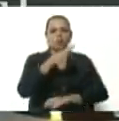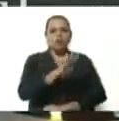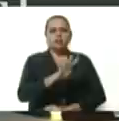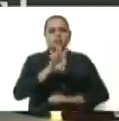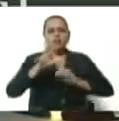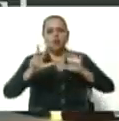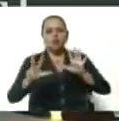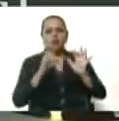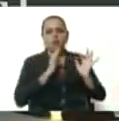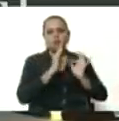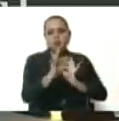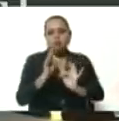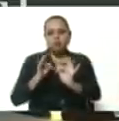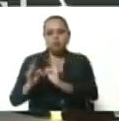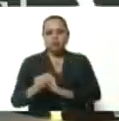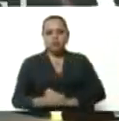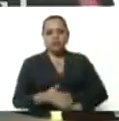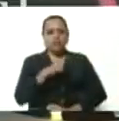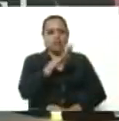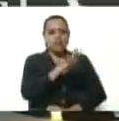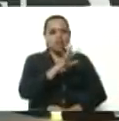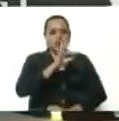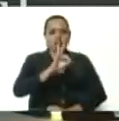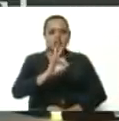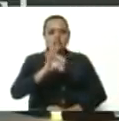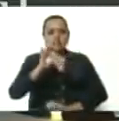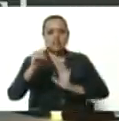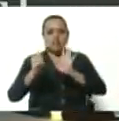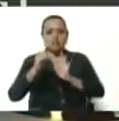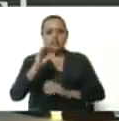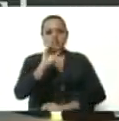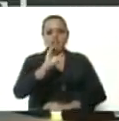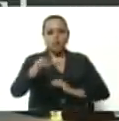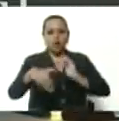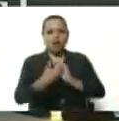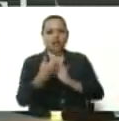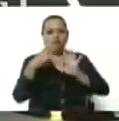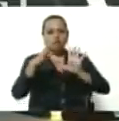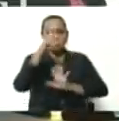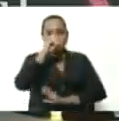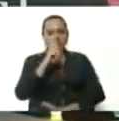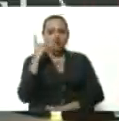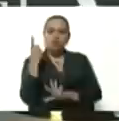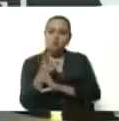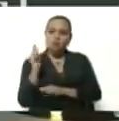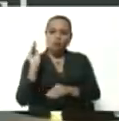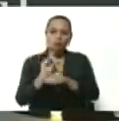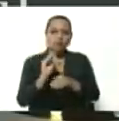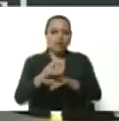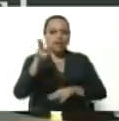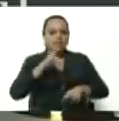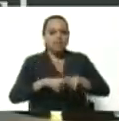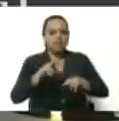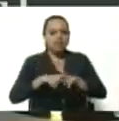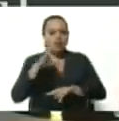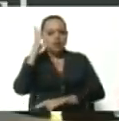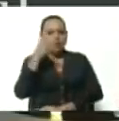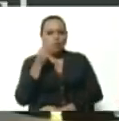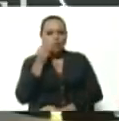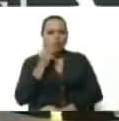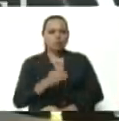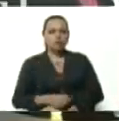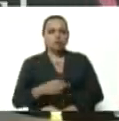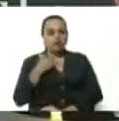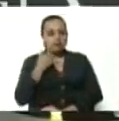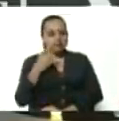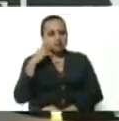casos y 536 entre 0 y 9 años. Hay que cuidar a los niños, a los adolescentes. Bueno, aquí